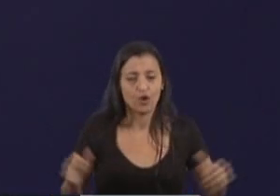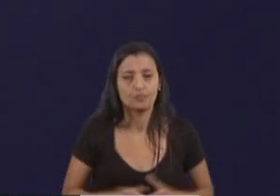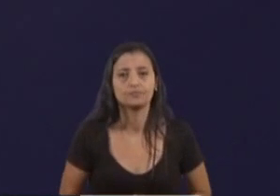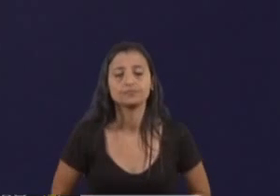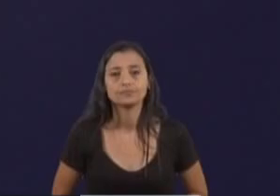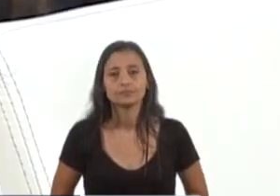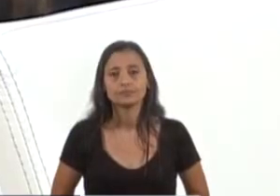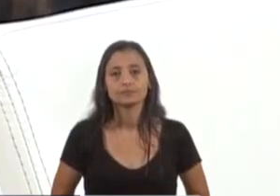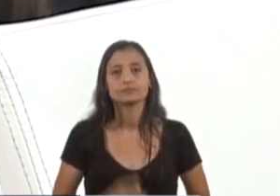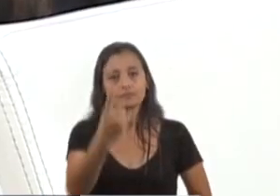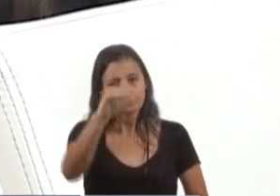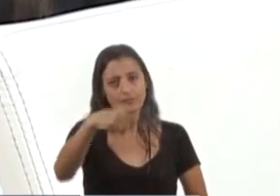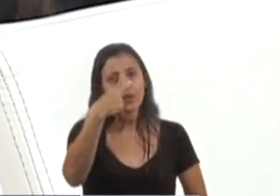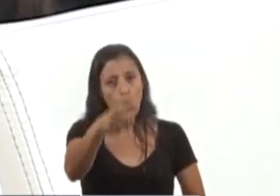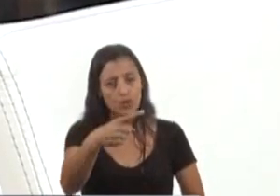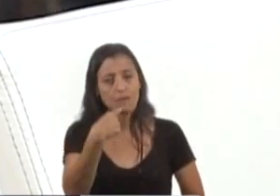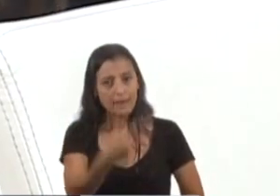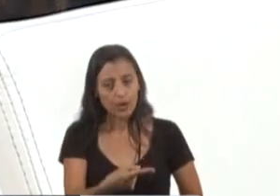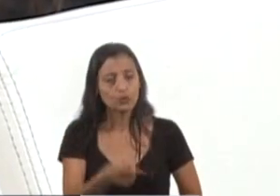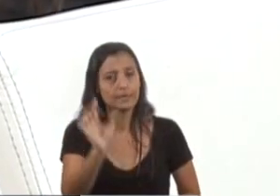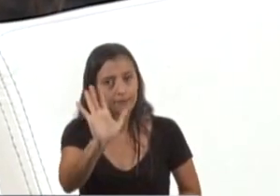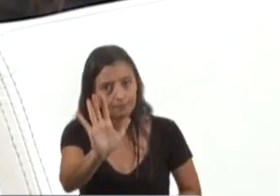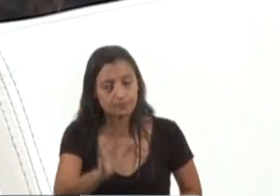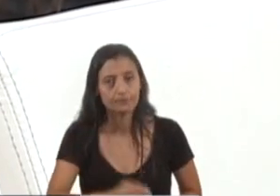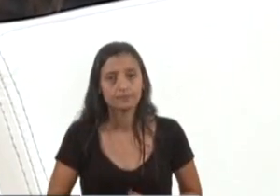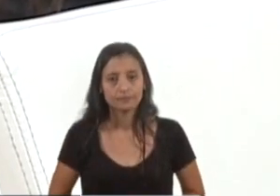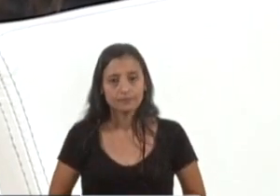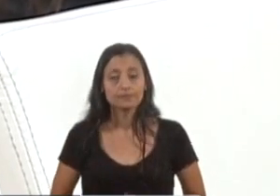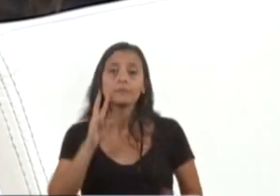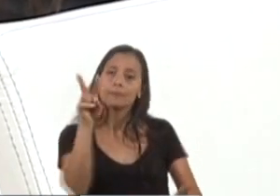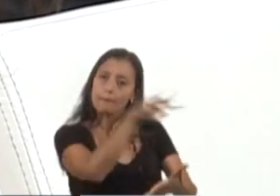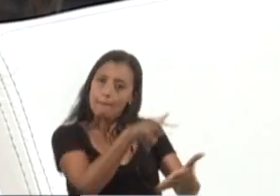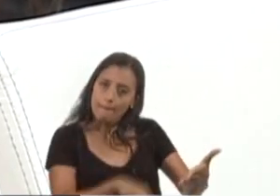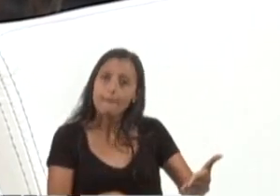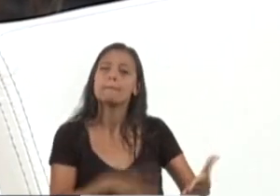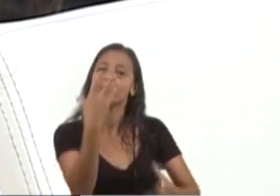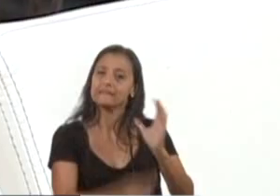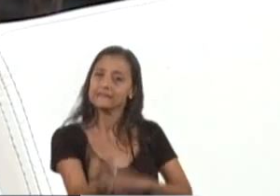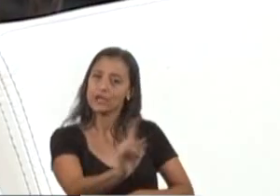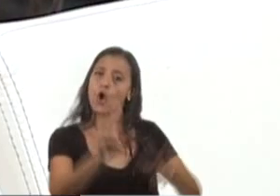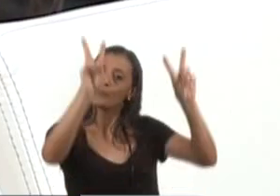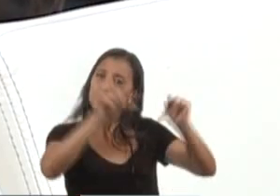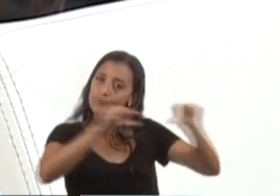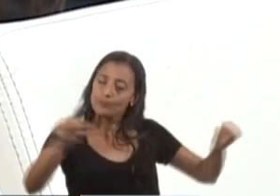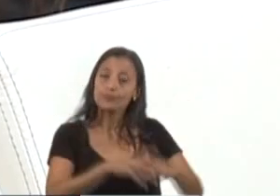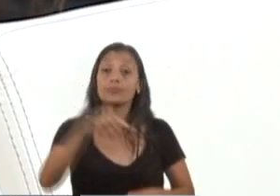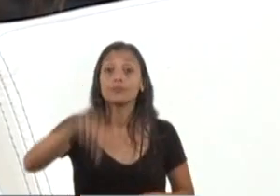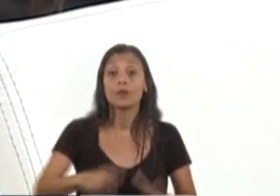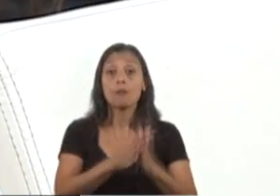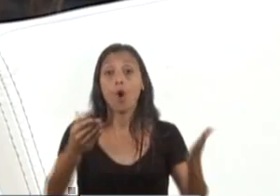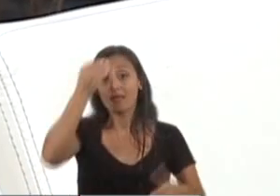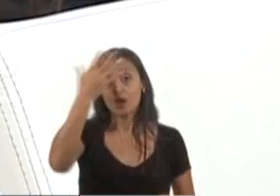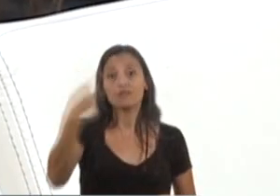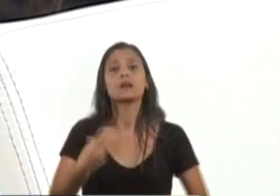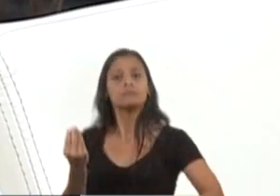general. Una última que había quedado, Manuel, permitime leer para no errar en los títulos y en los nombres. Hoy en el boletín